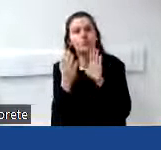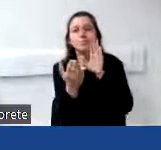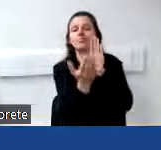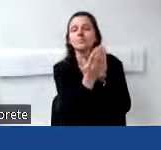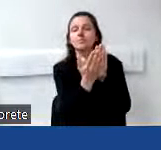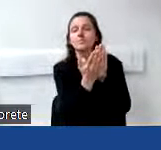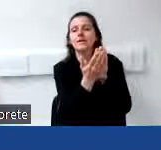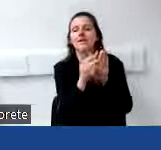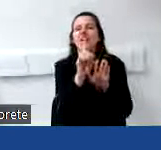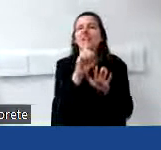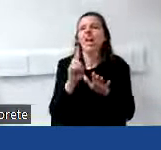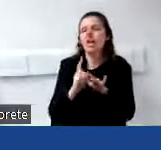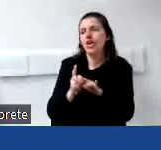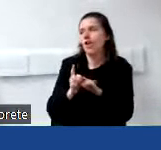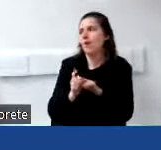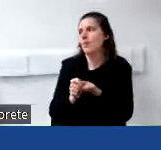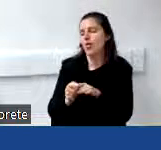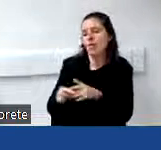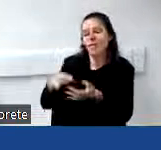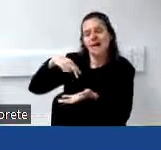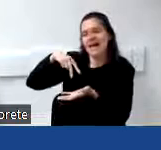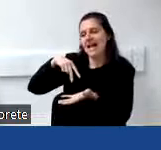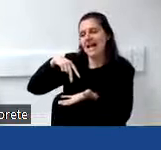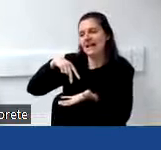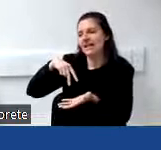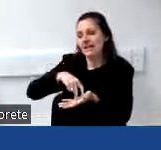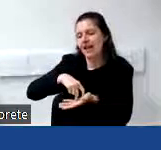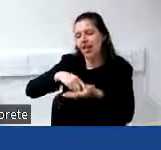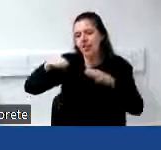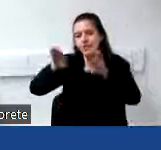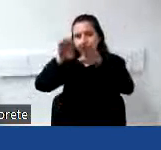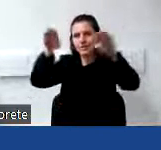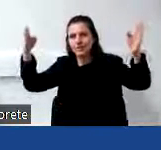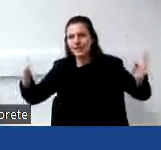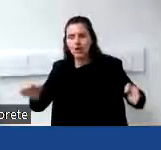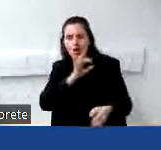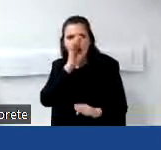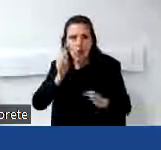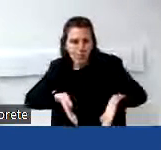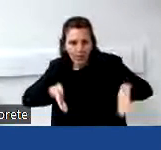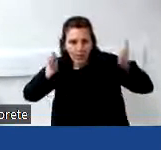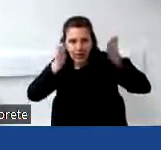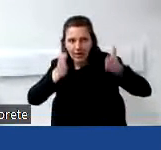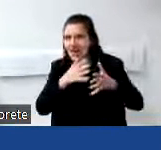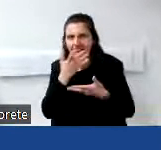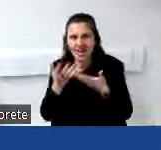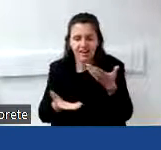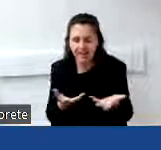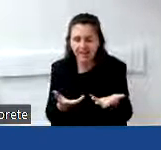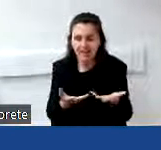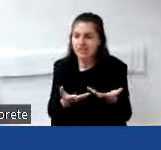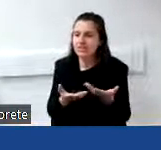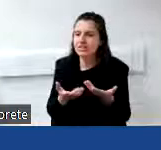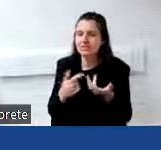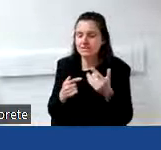nosotros estemos parados o detrás de un escritorio o detrás de un mostrador y la persona esté como un nivel